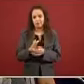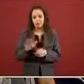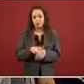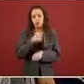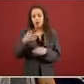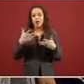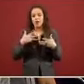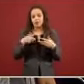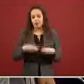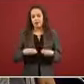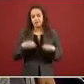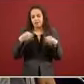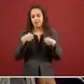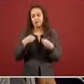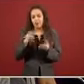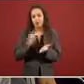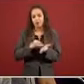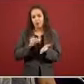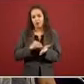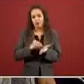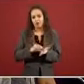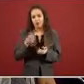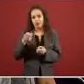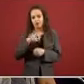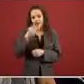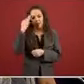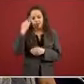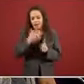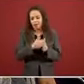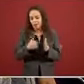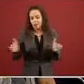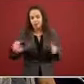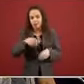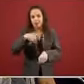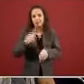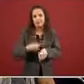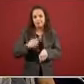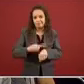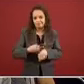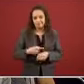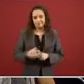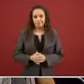su periodo de enfermedad. La siguiente.